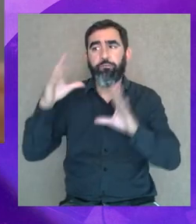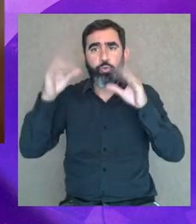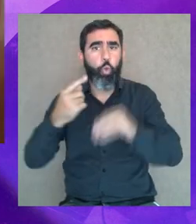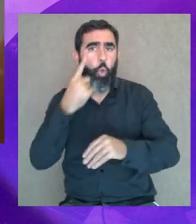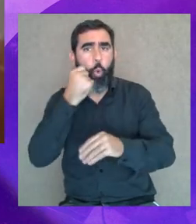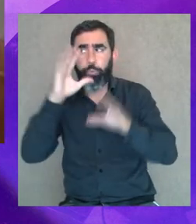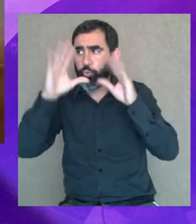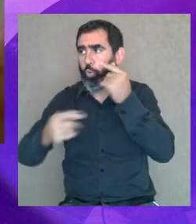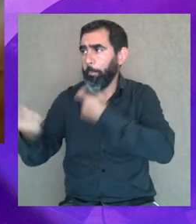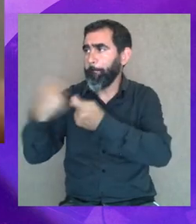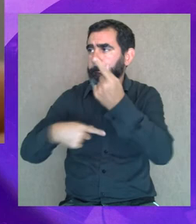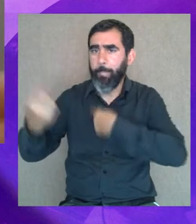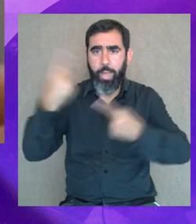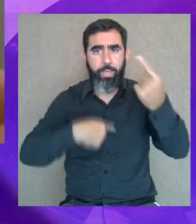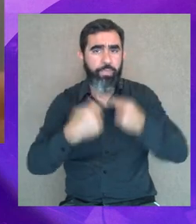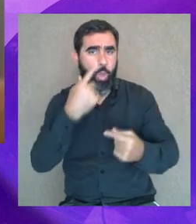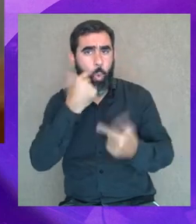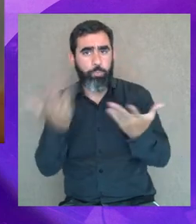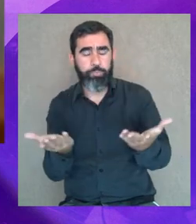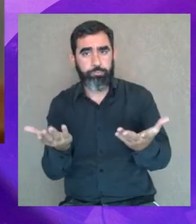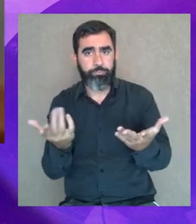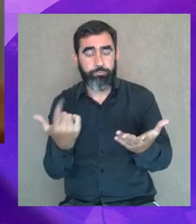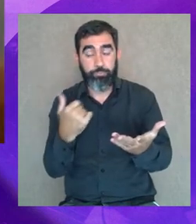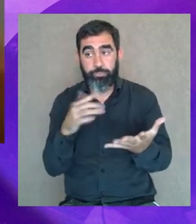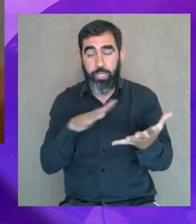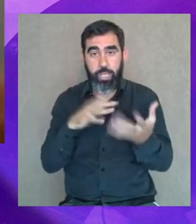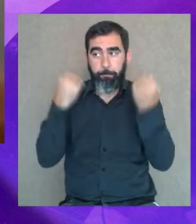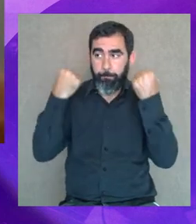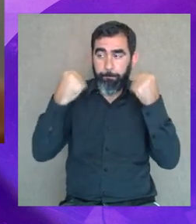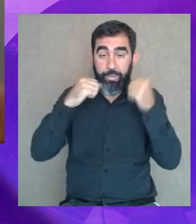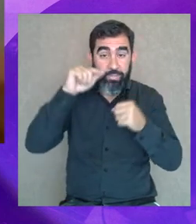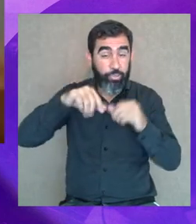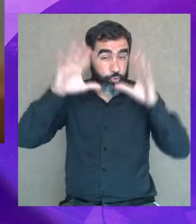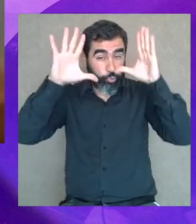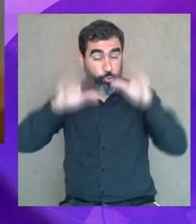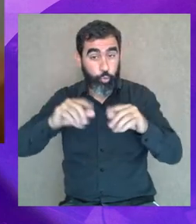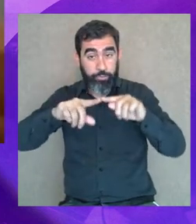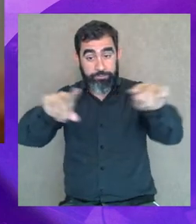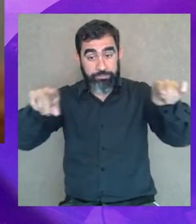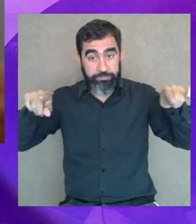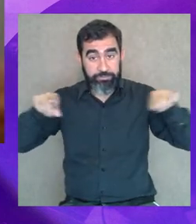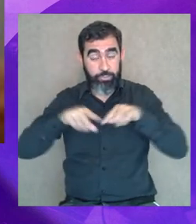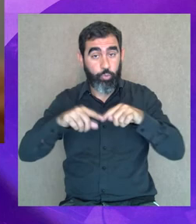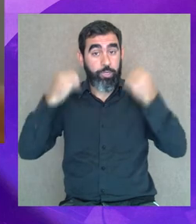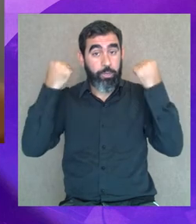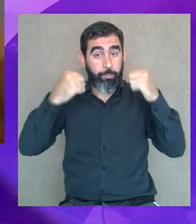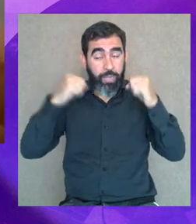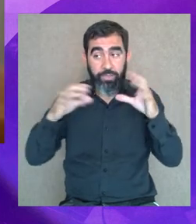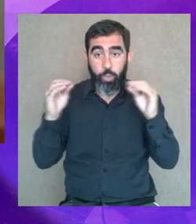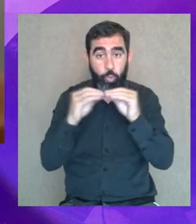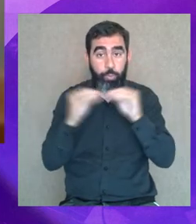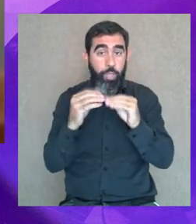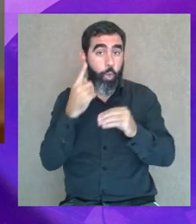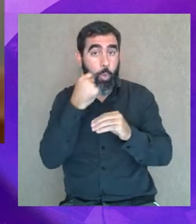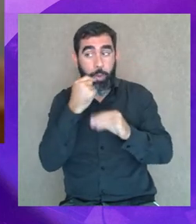natura hombres entonces todo lo que sucedía en un espacio de ensayo dentro de los salones de ensayo por nuestros